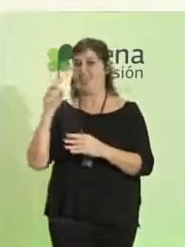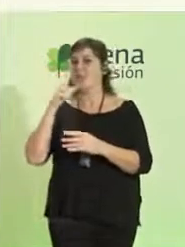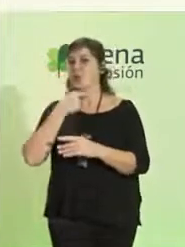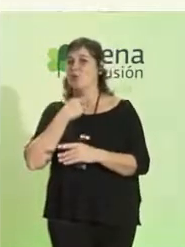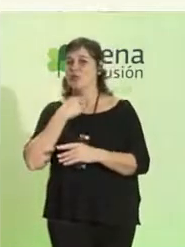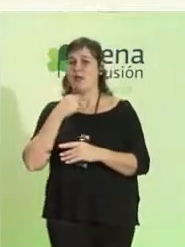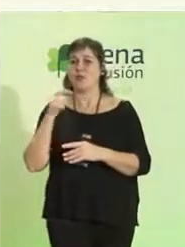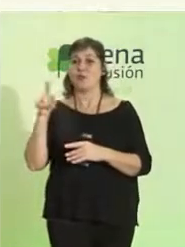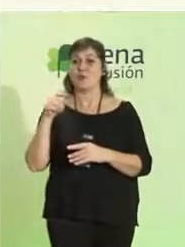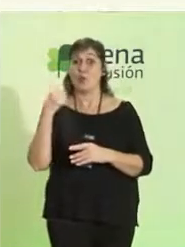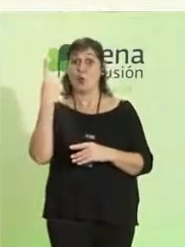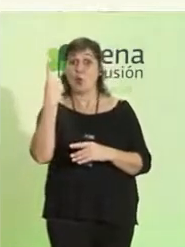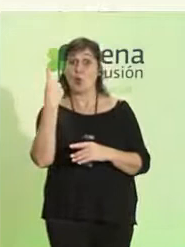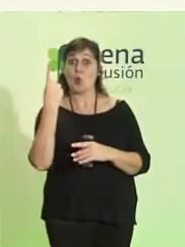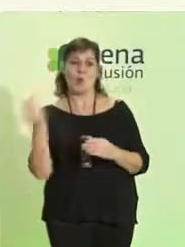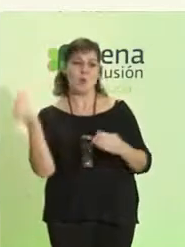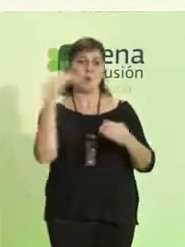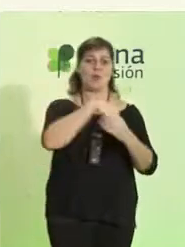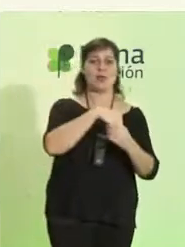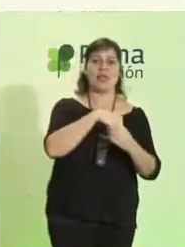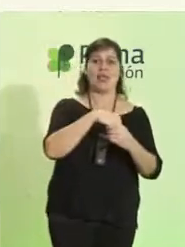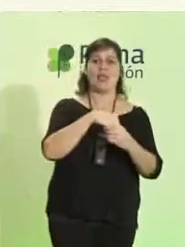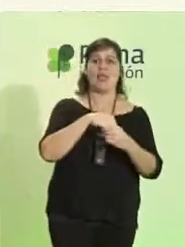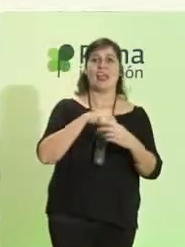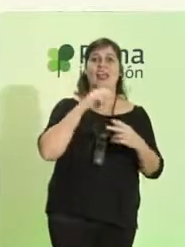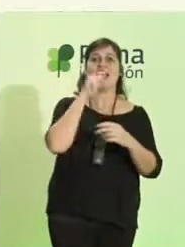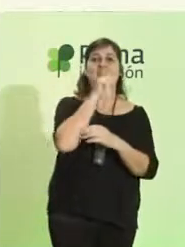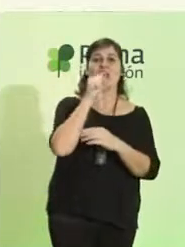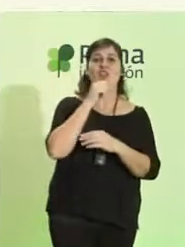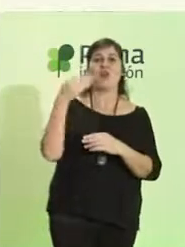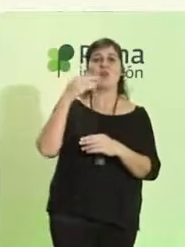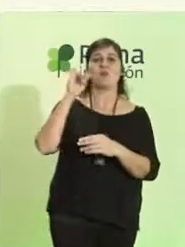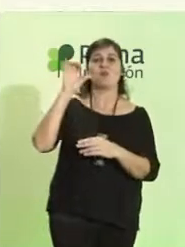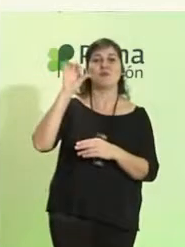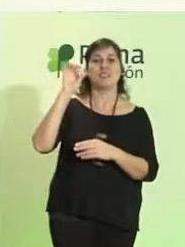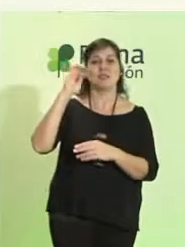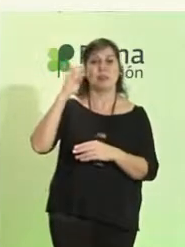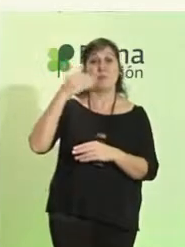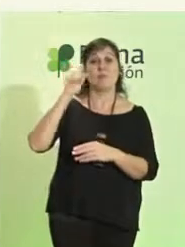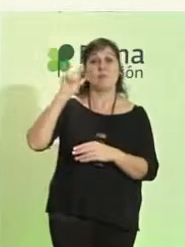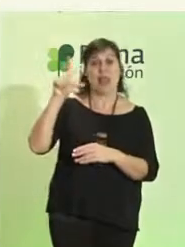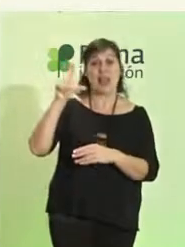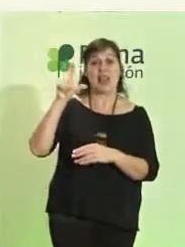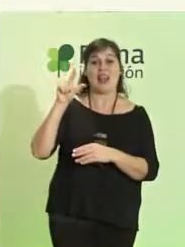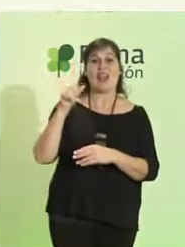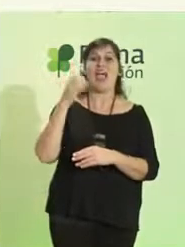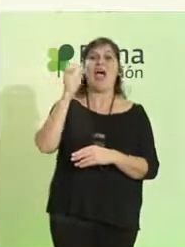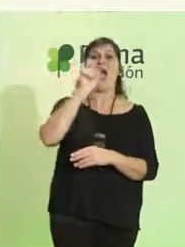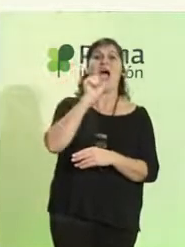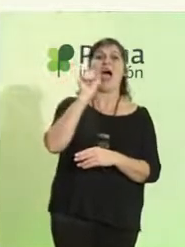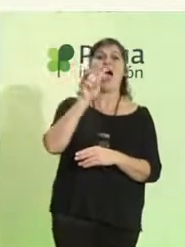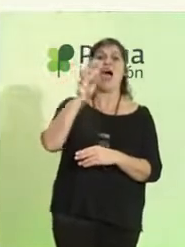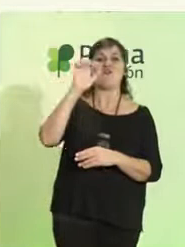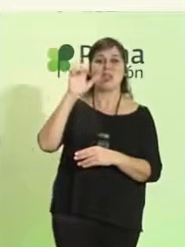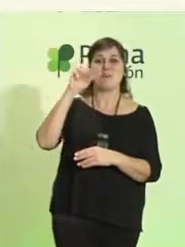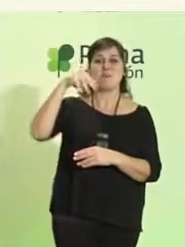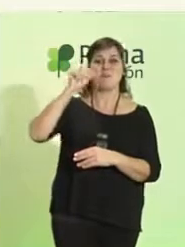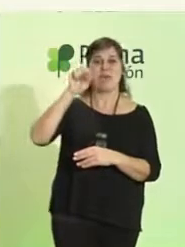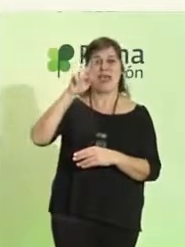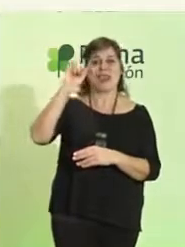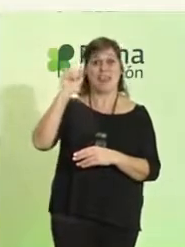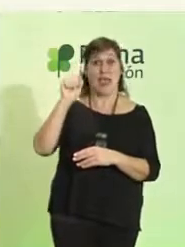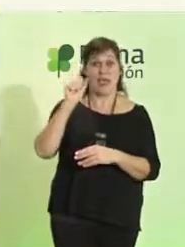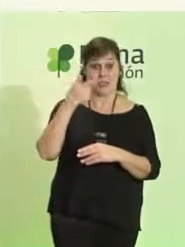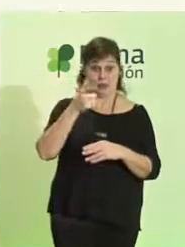de los insertos que sea Ave María de Bisbal, ¿no? Esto, en las orquestas de pueblo, en las verbenas, se canta siempre el Ave María y